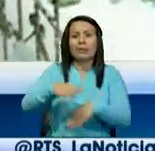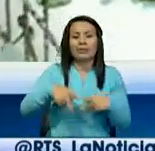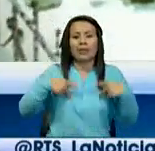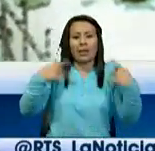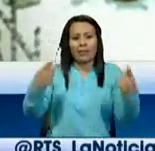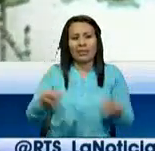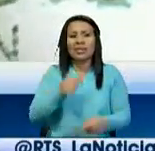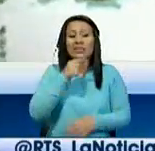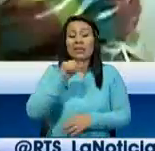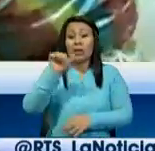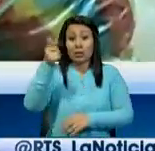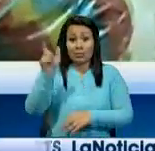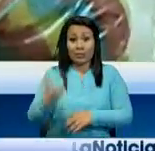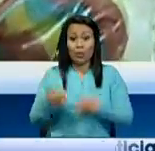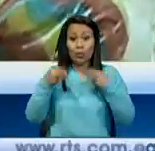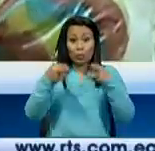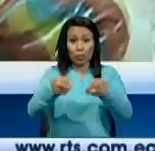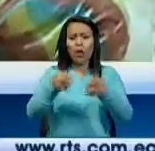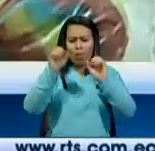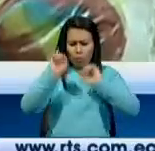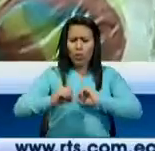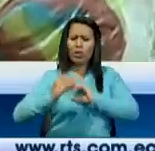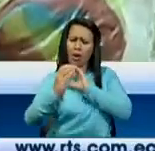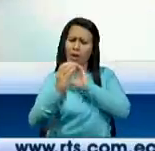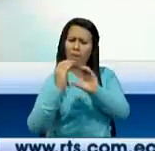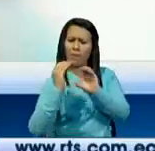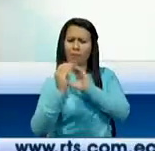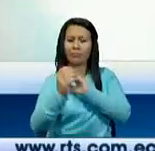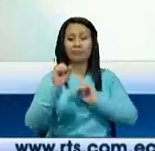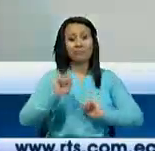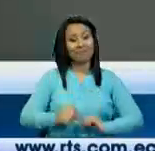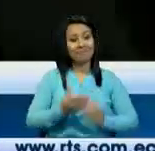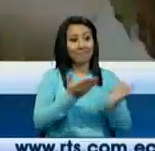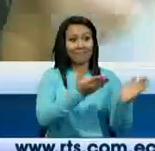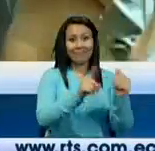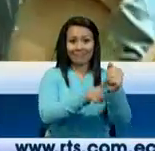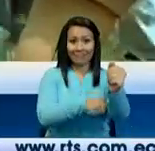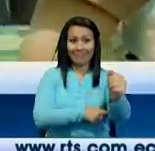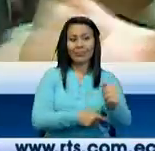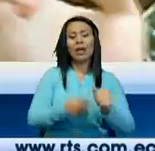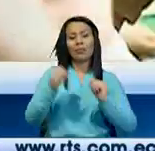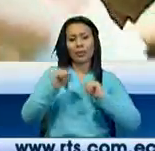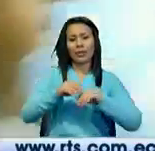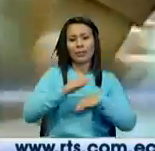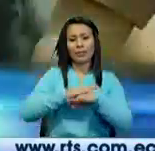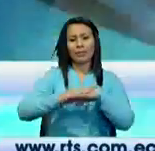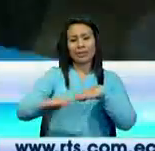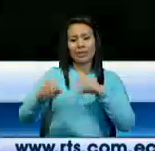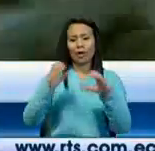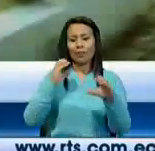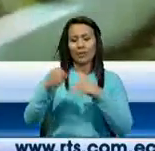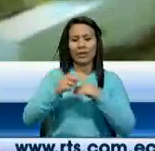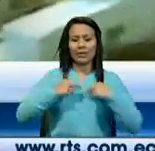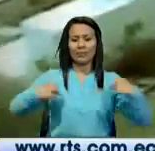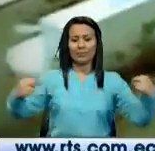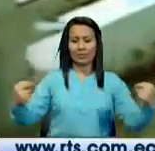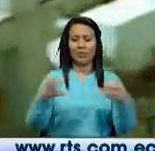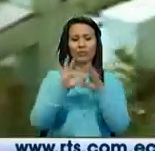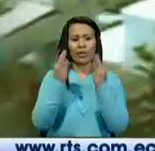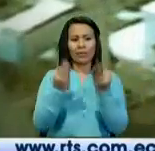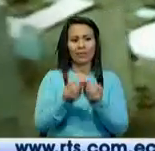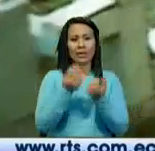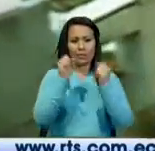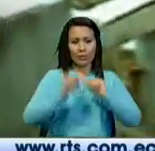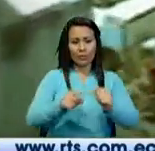y que quien está en el sepulcro aún puede compartir con la familia. Es realmente conversar entre familias. La